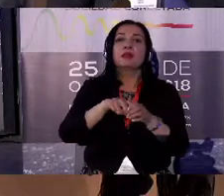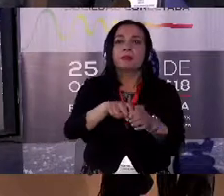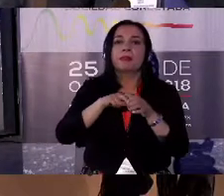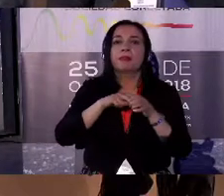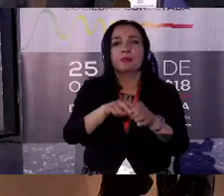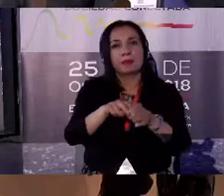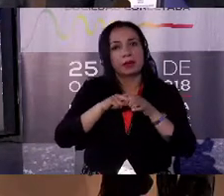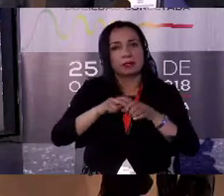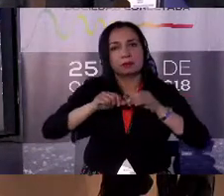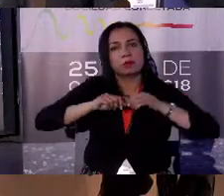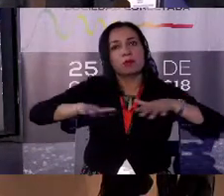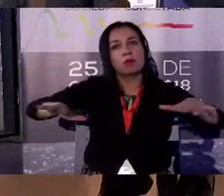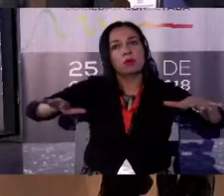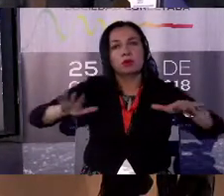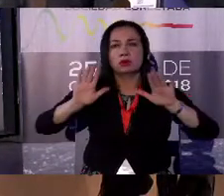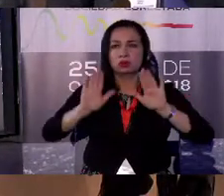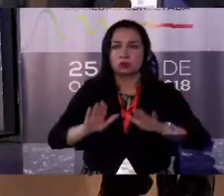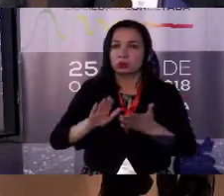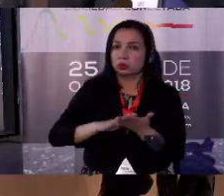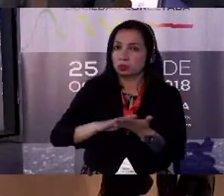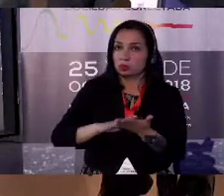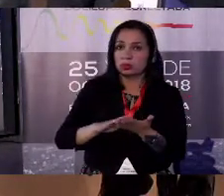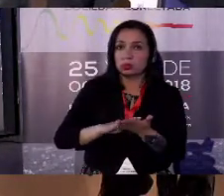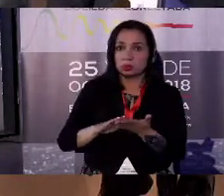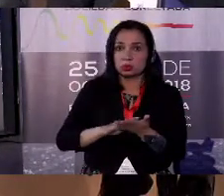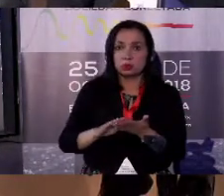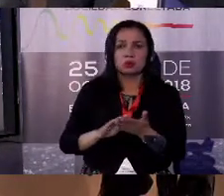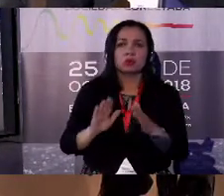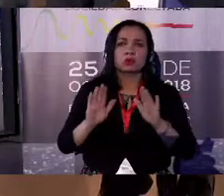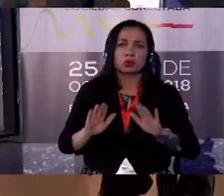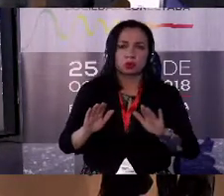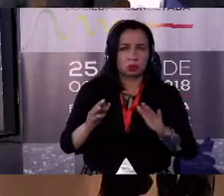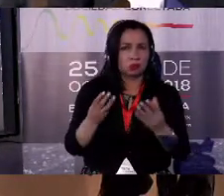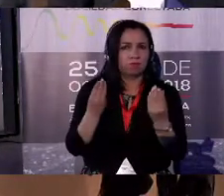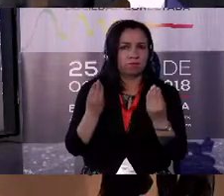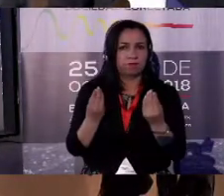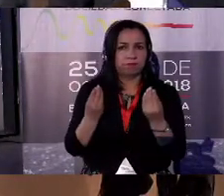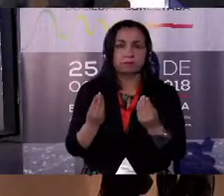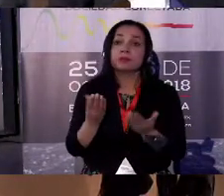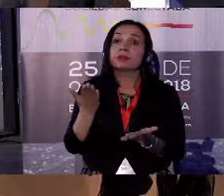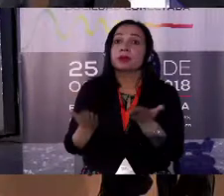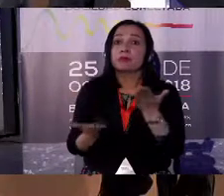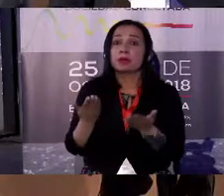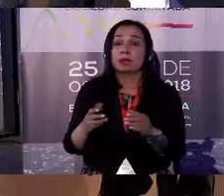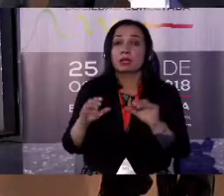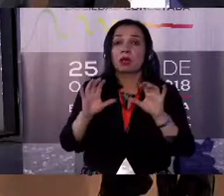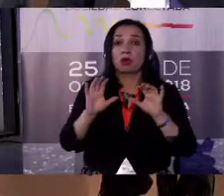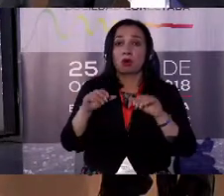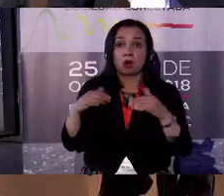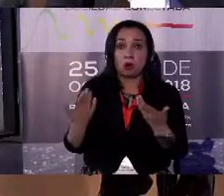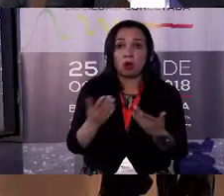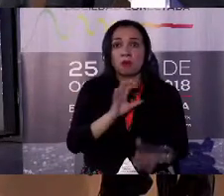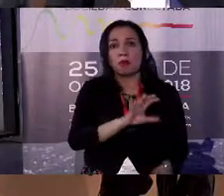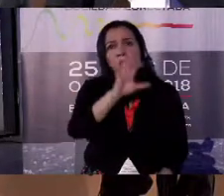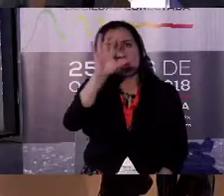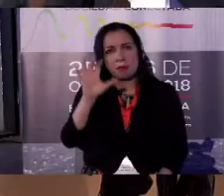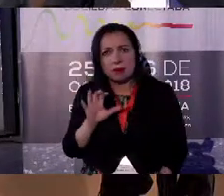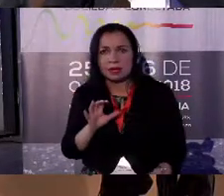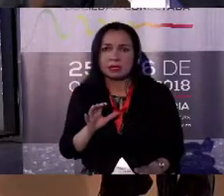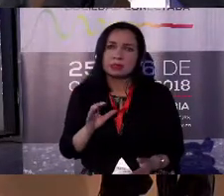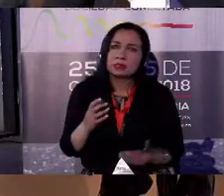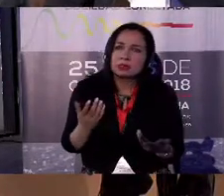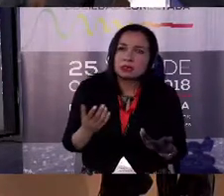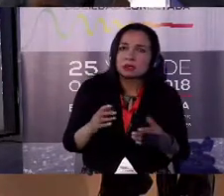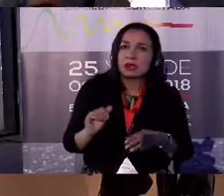muchas soluciones y obviamente depende de cómo los países se van a ubicar para tratar de maximizar esas oportunidades, incluso